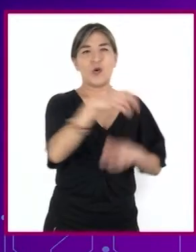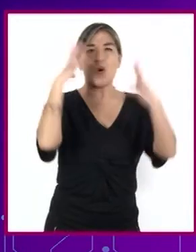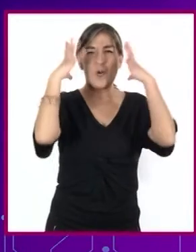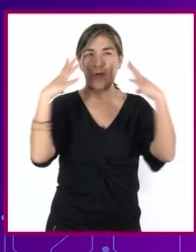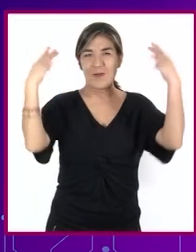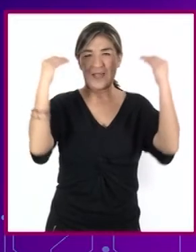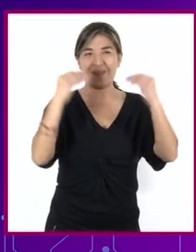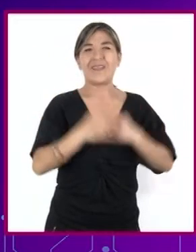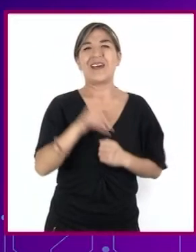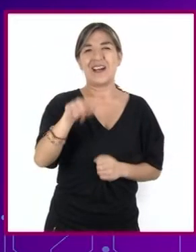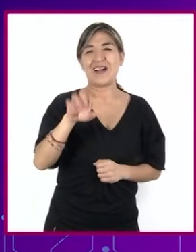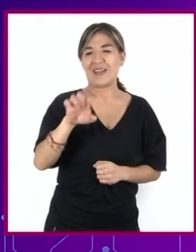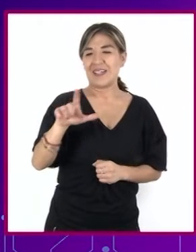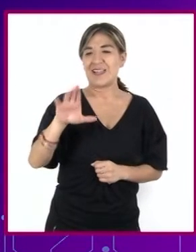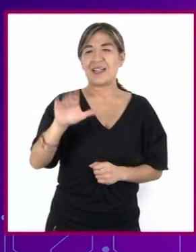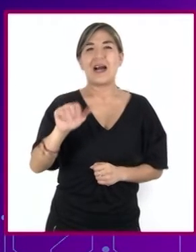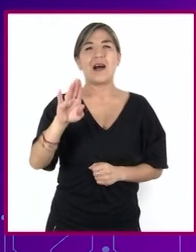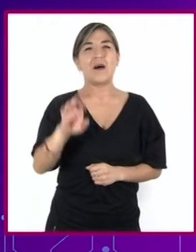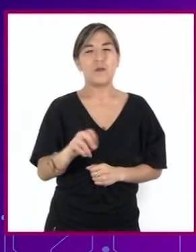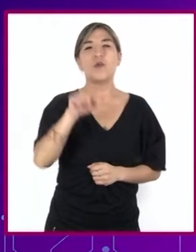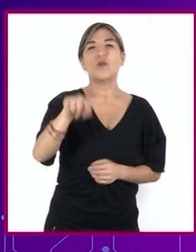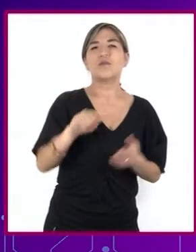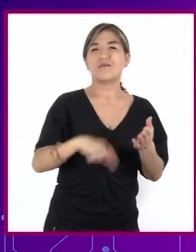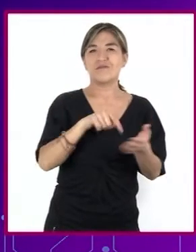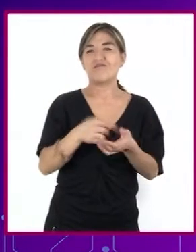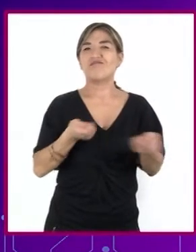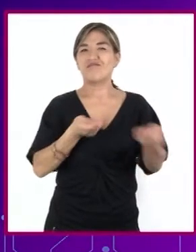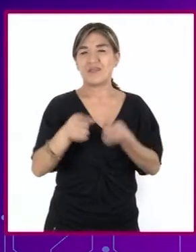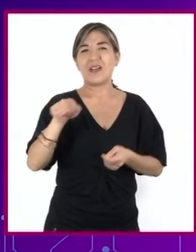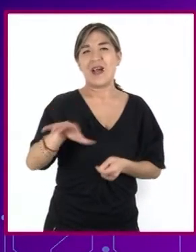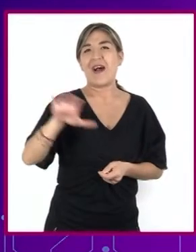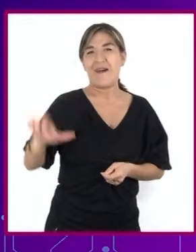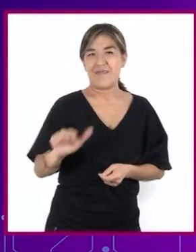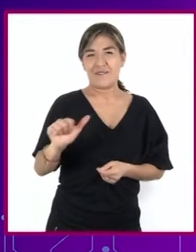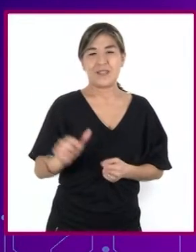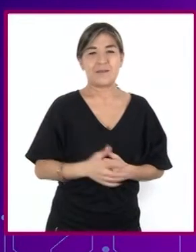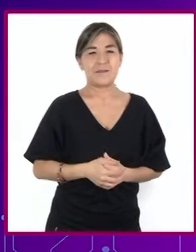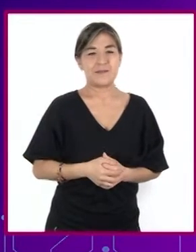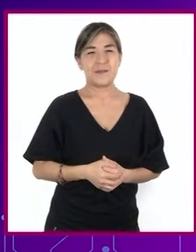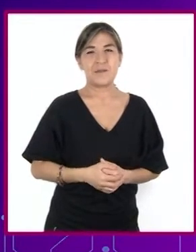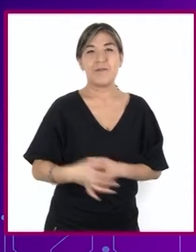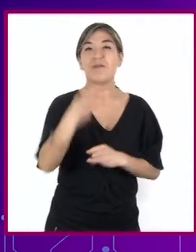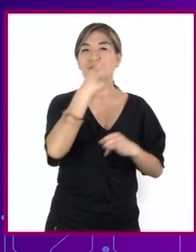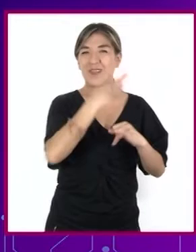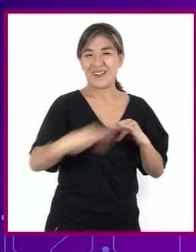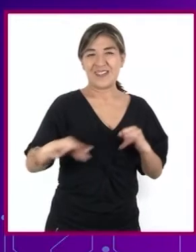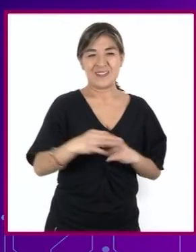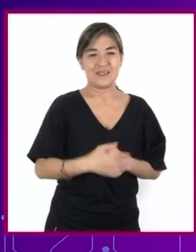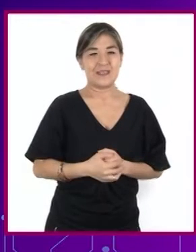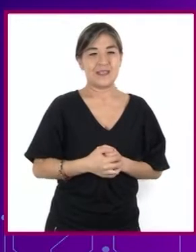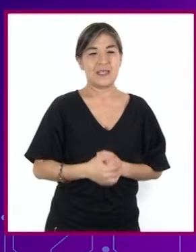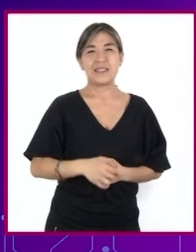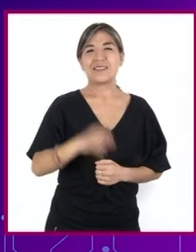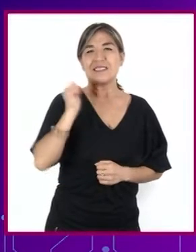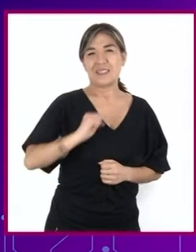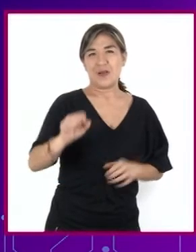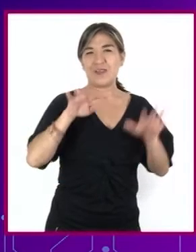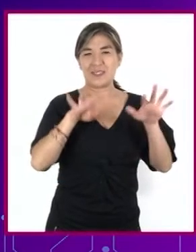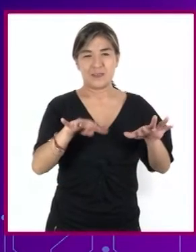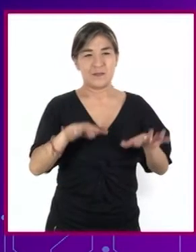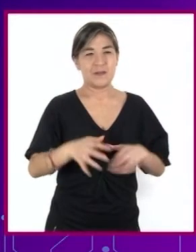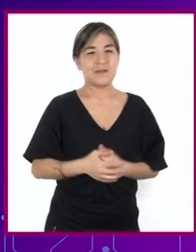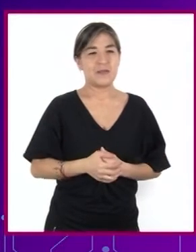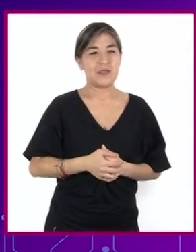Cabo, por lo que llegó a dominar gran parte de Sudáfrica. A finales del siglo XIX, los